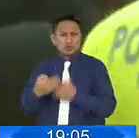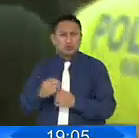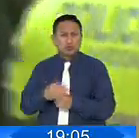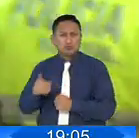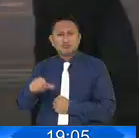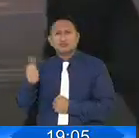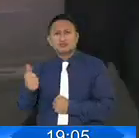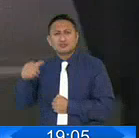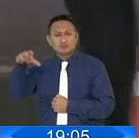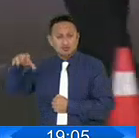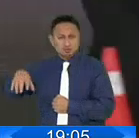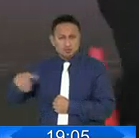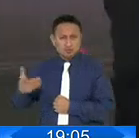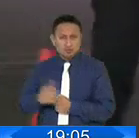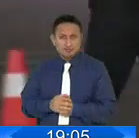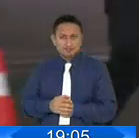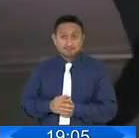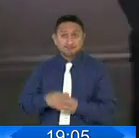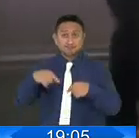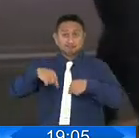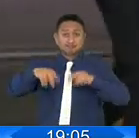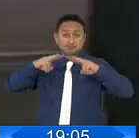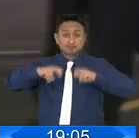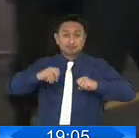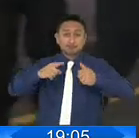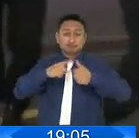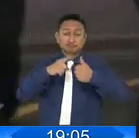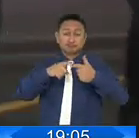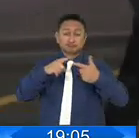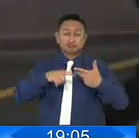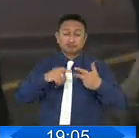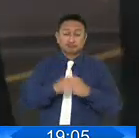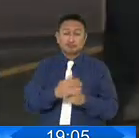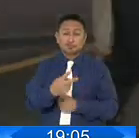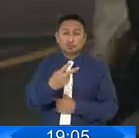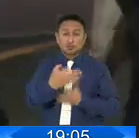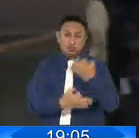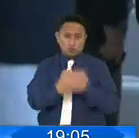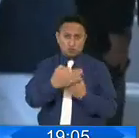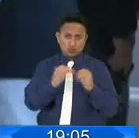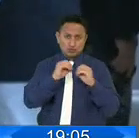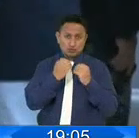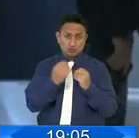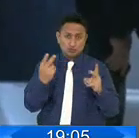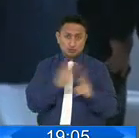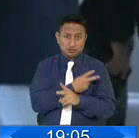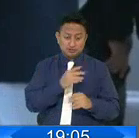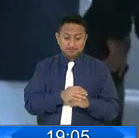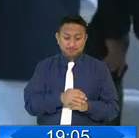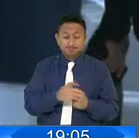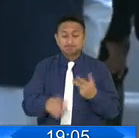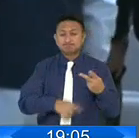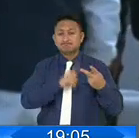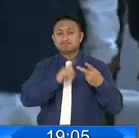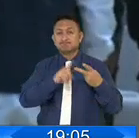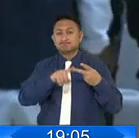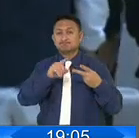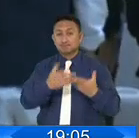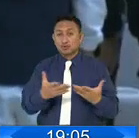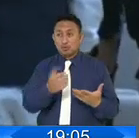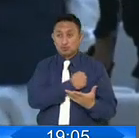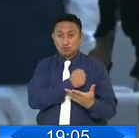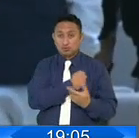desde otra ciudad. Él está procesado por 3 causas, 2 juicios por delincuencia organizada y 1 por supuesto tráfico de